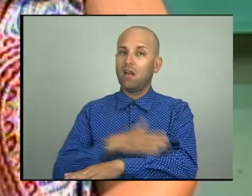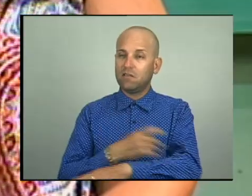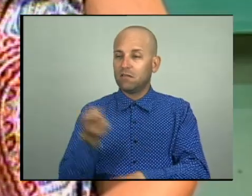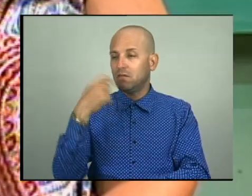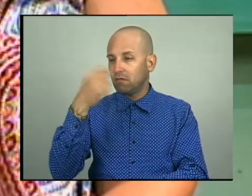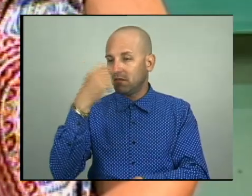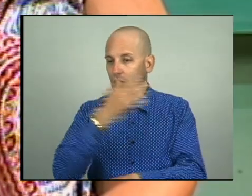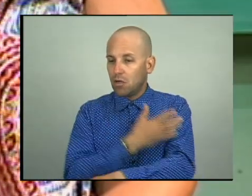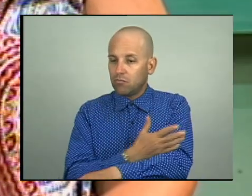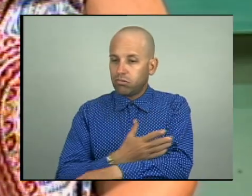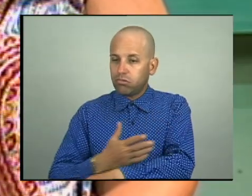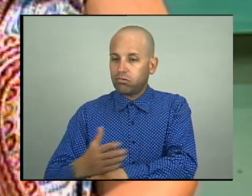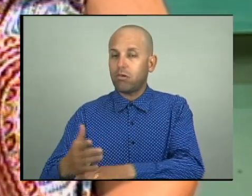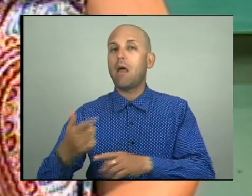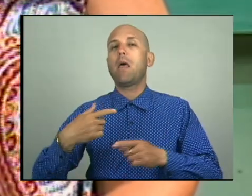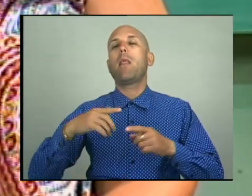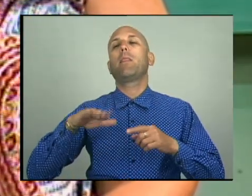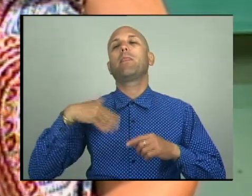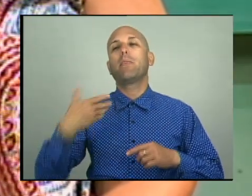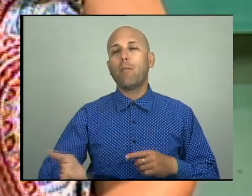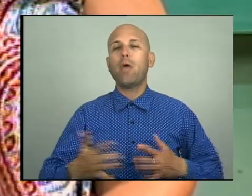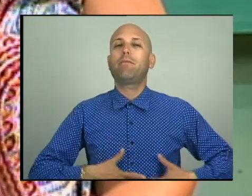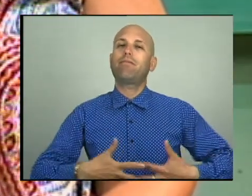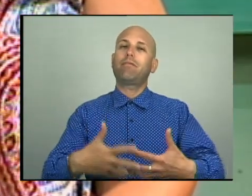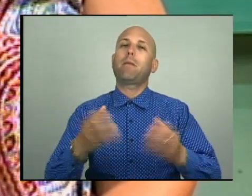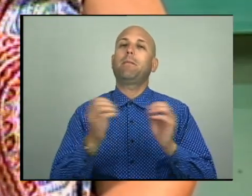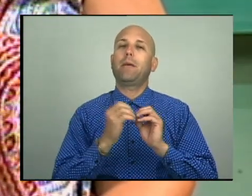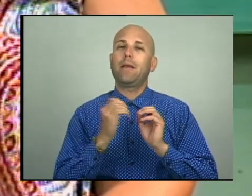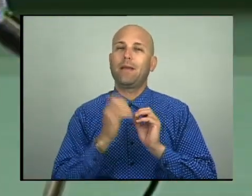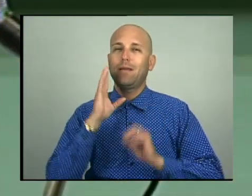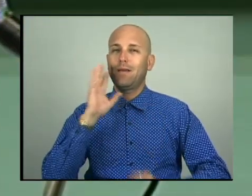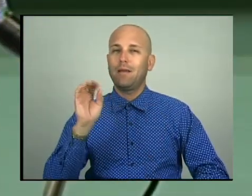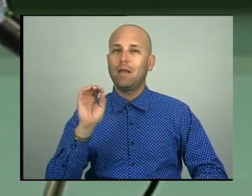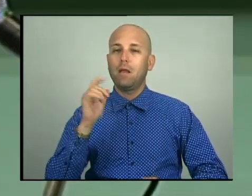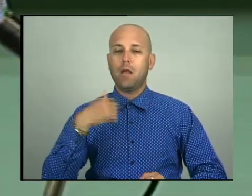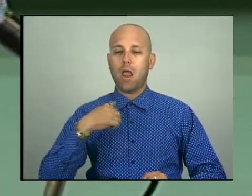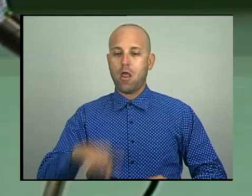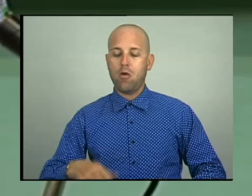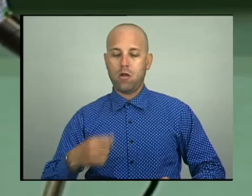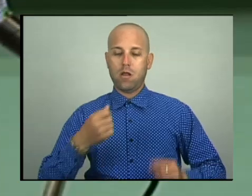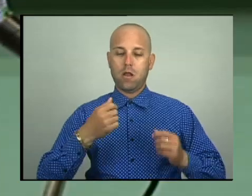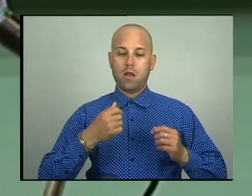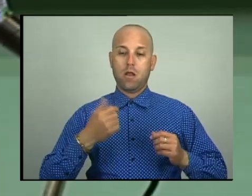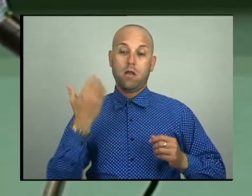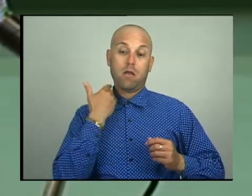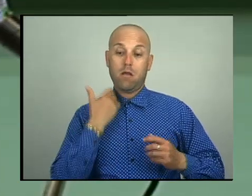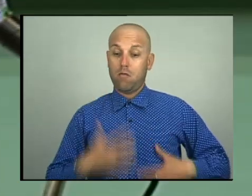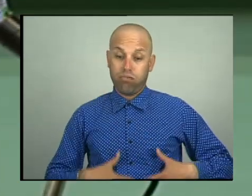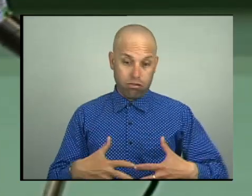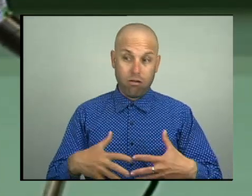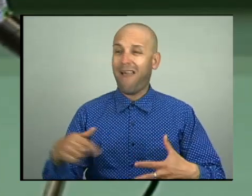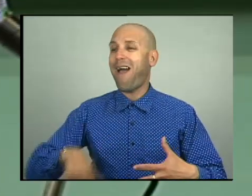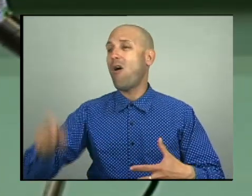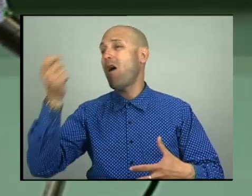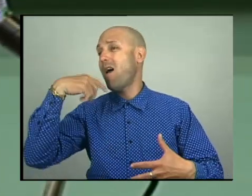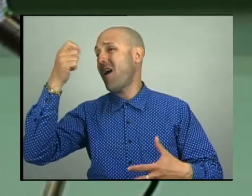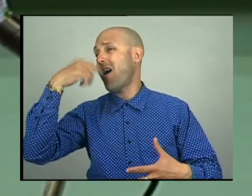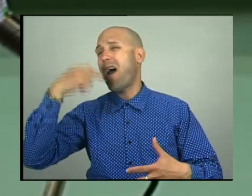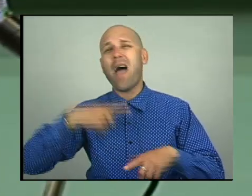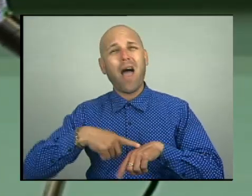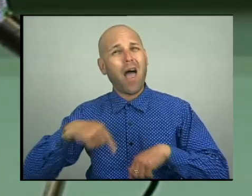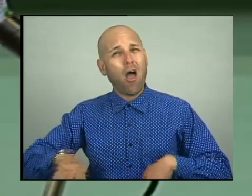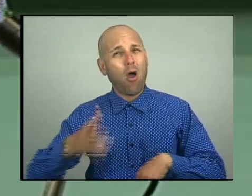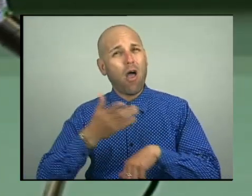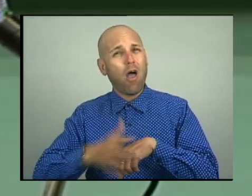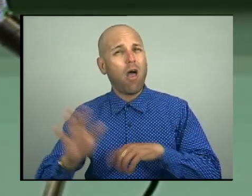el ácido fólico unos meses antes, ¿no es así? Así siempre se debe hacer. Hablan que el ácido fólico es la vitamina de la vida en realidad, y